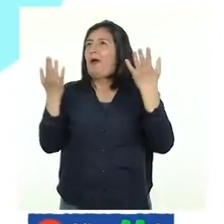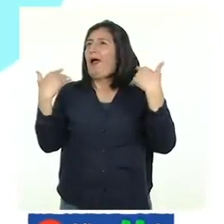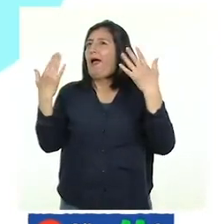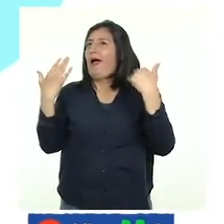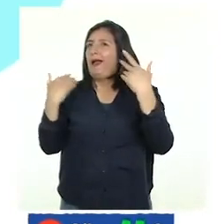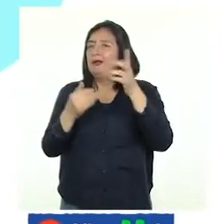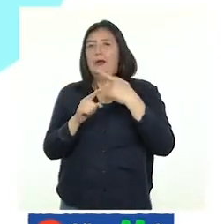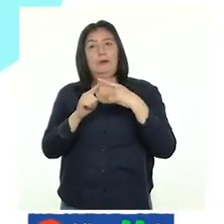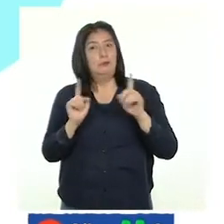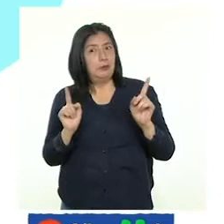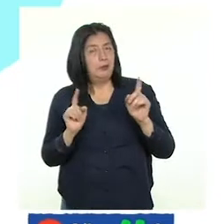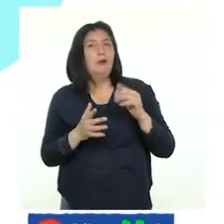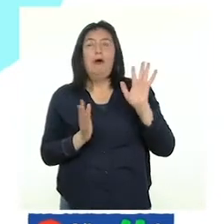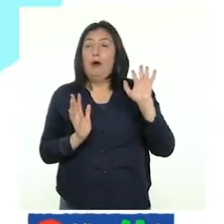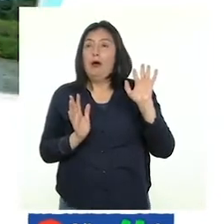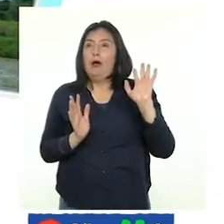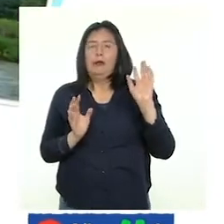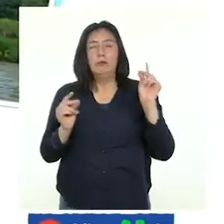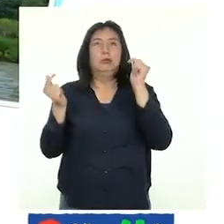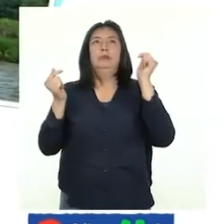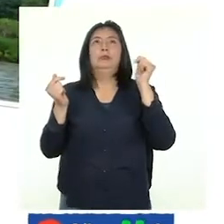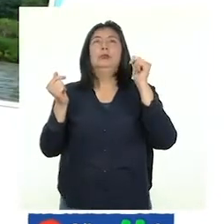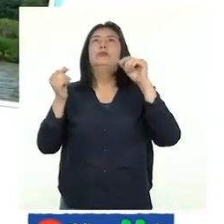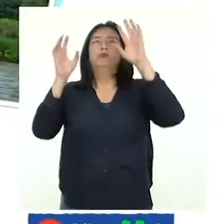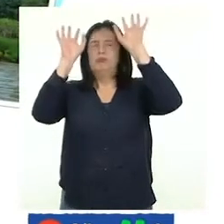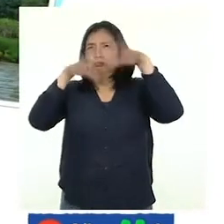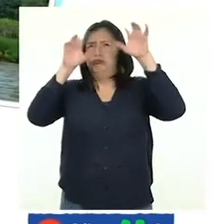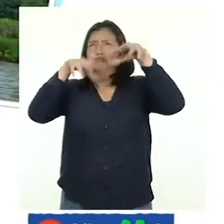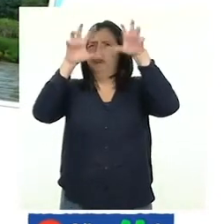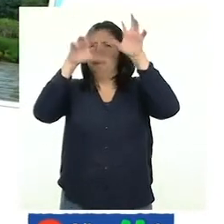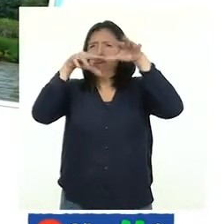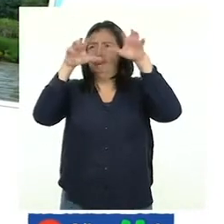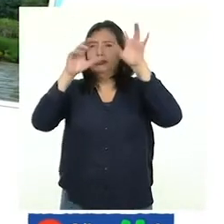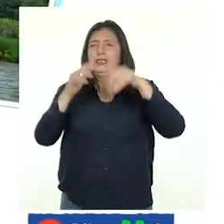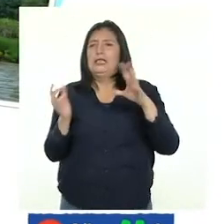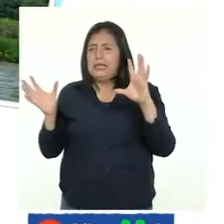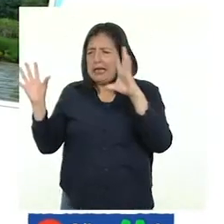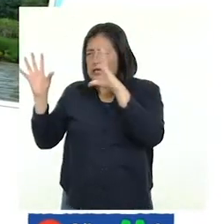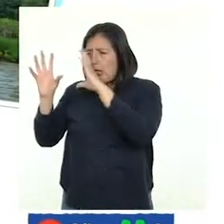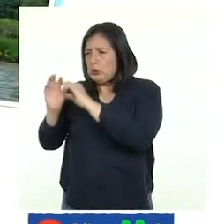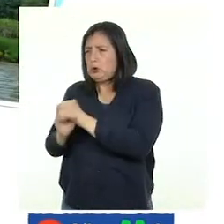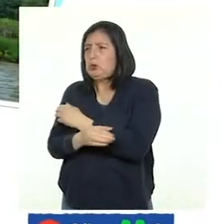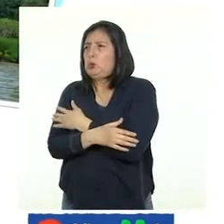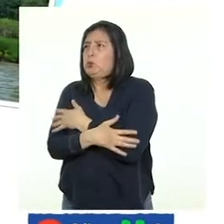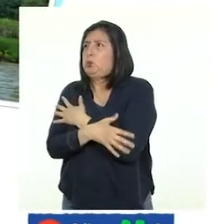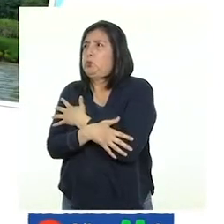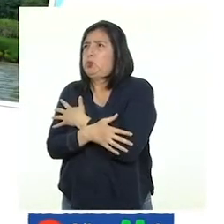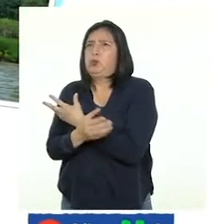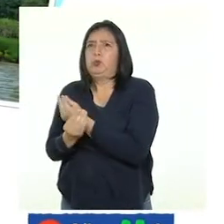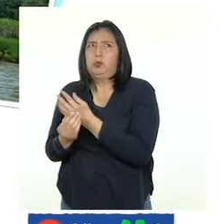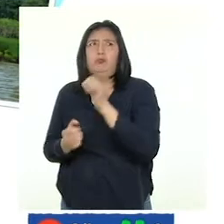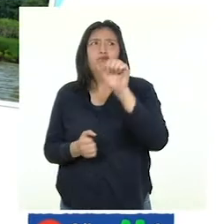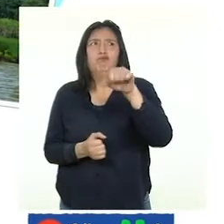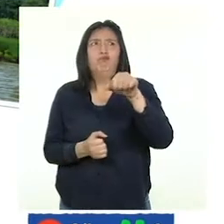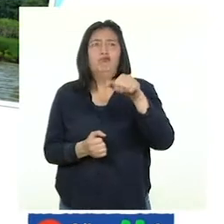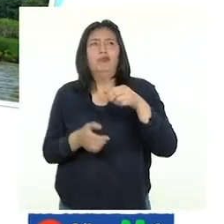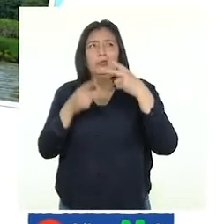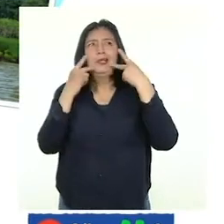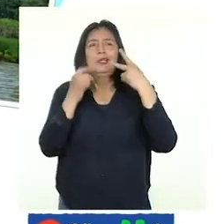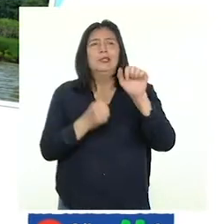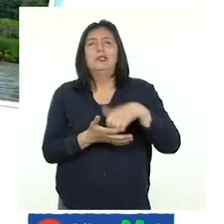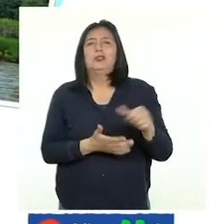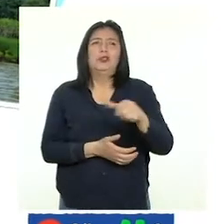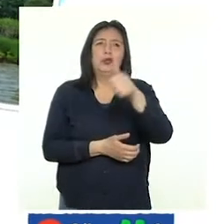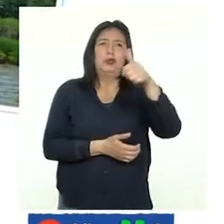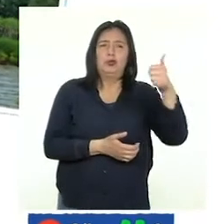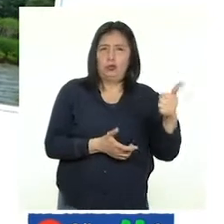calor. Pero, de pronto, había lluvias intensas y en la noche hacía demasiado frío. Sí, en Iquitos y en